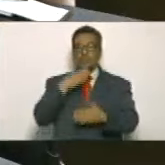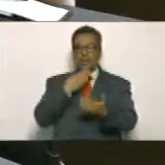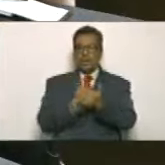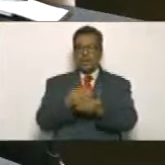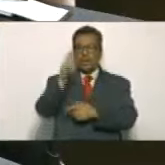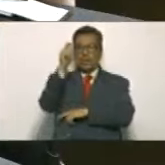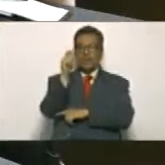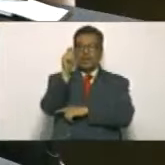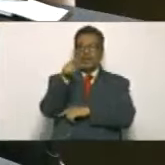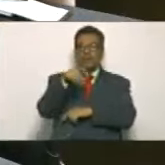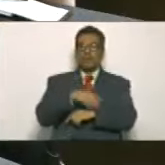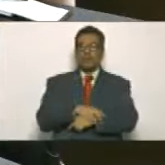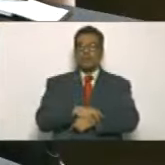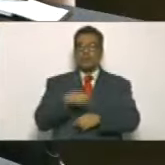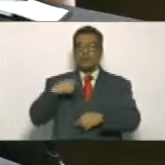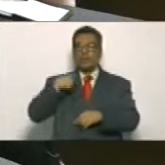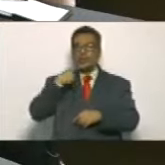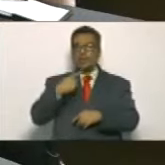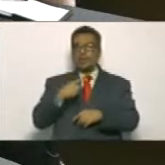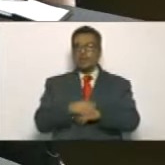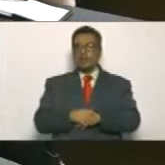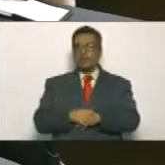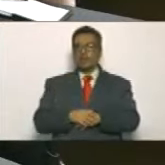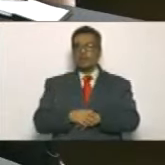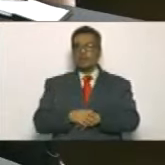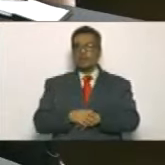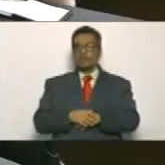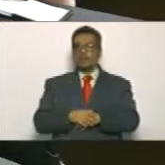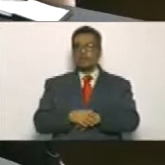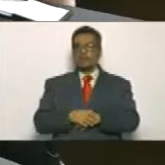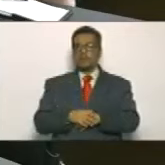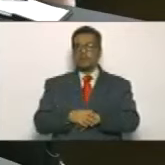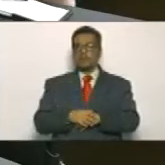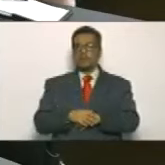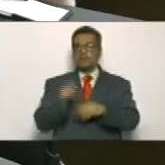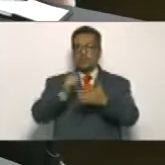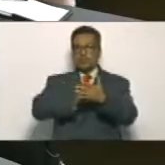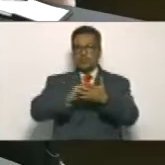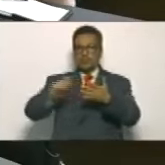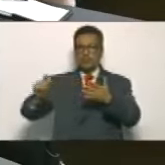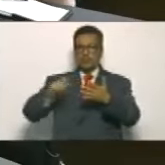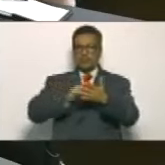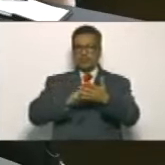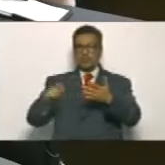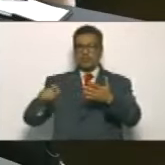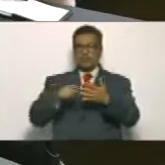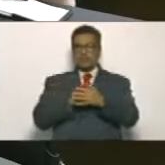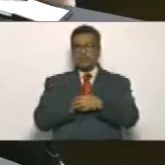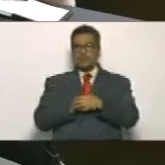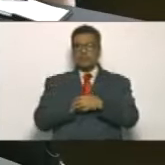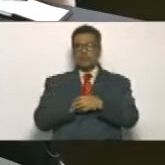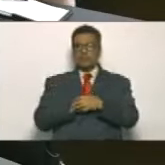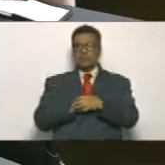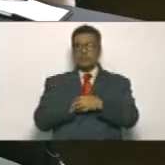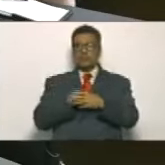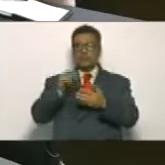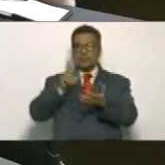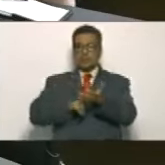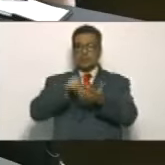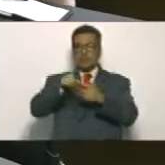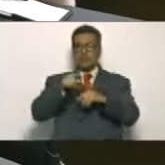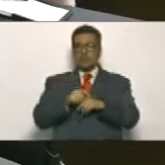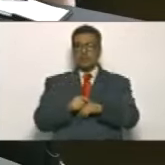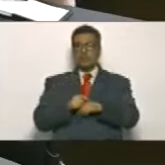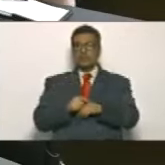Gracias, diputado. Solo le pediría que ahí en un papelito nos escriba exactamente en qué